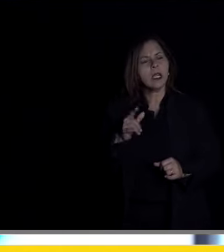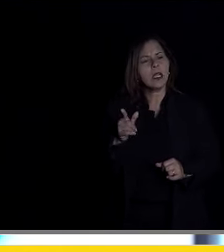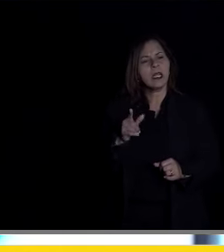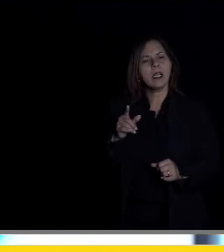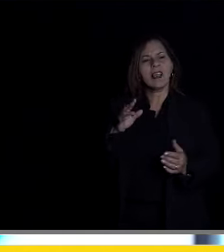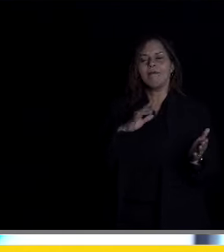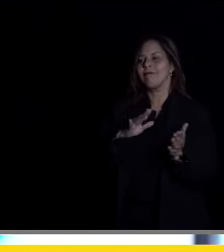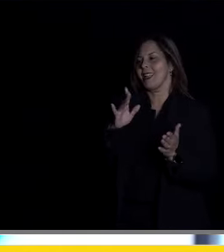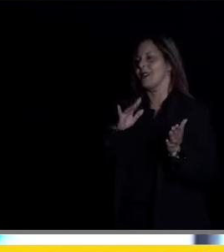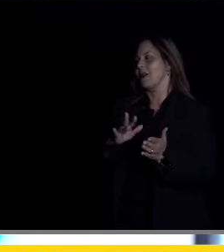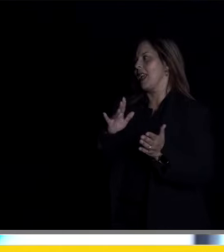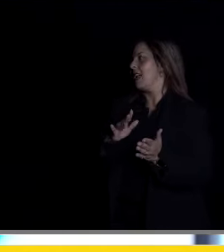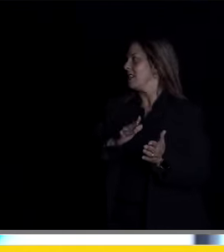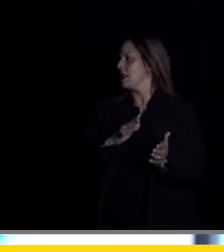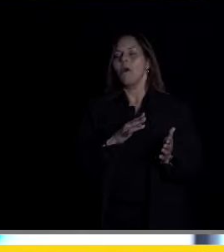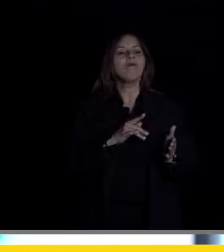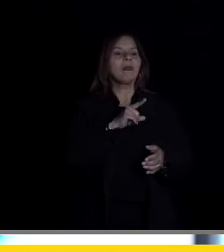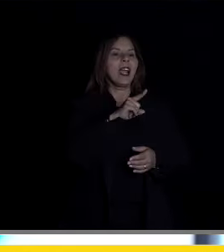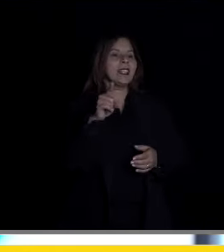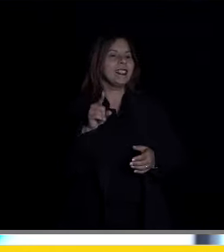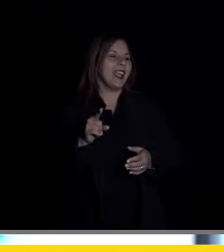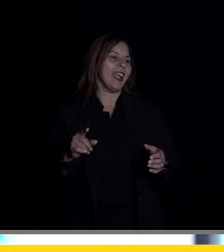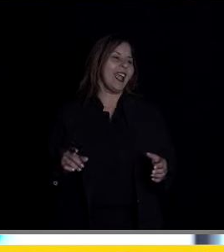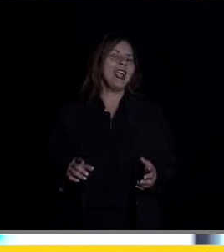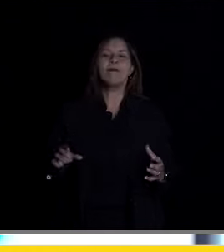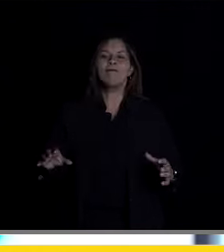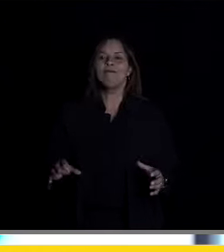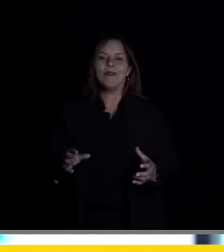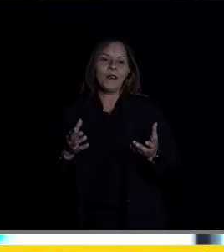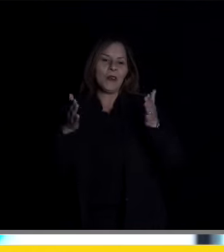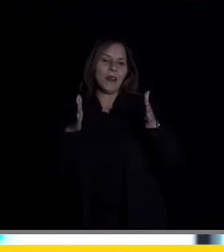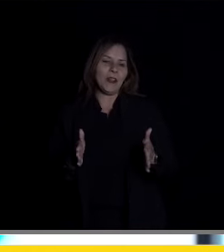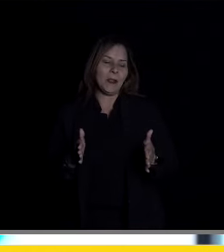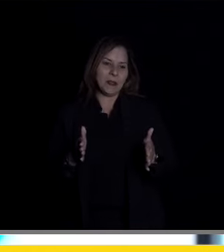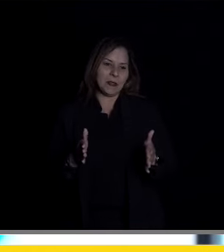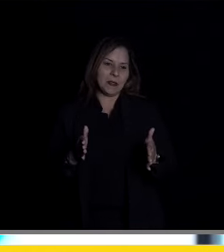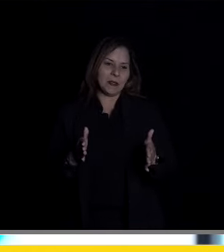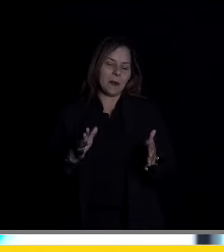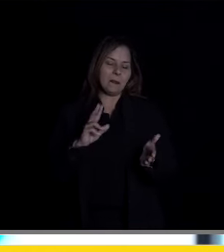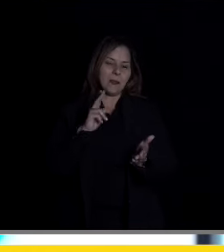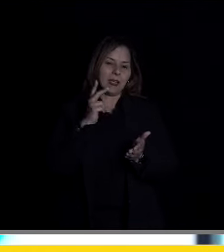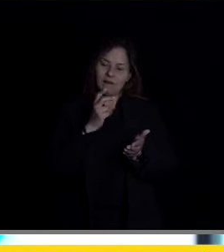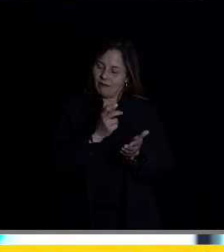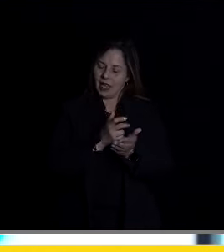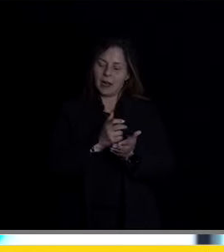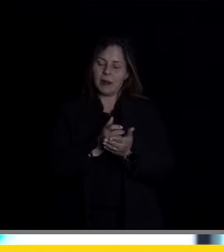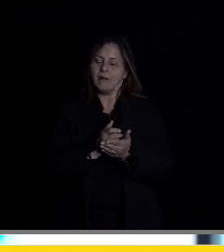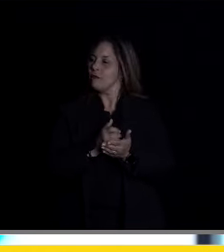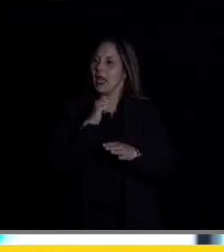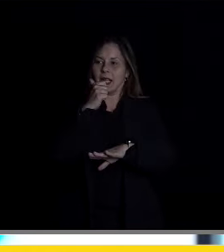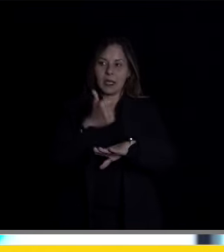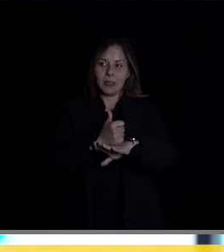está estudiando, porque ese es el furioso del camión para restablecer el servicio eléctrico. Pues le invito un abrazo a todos nosotros